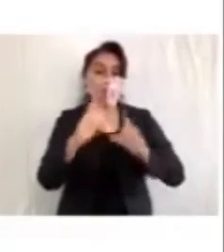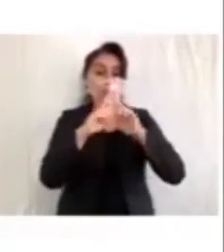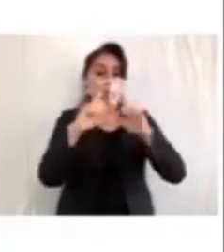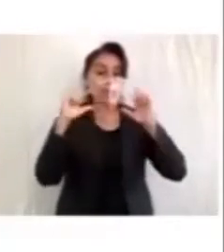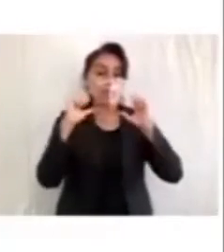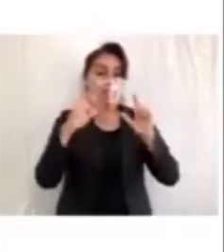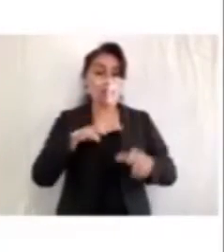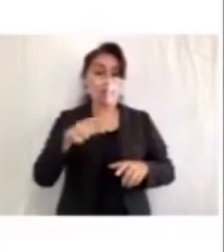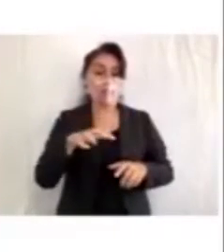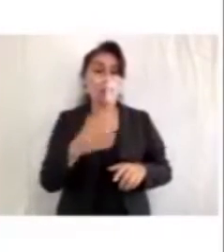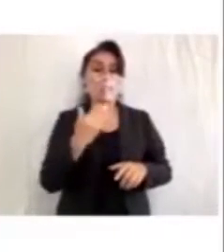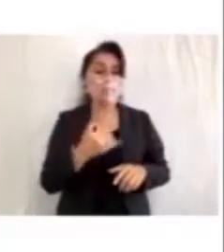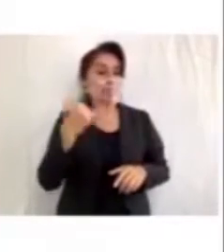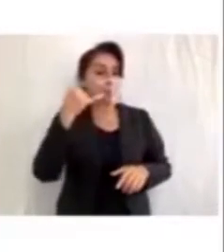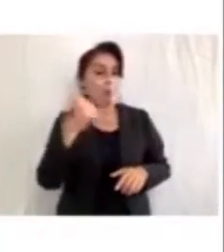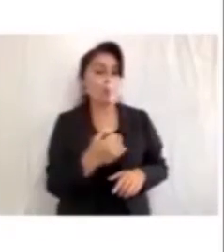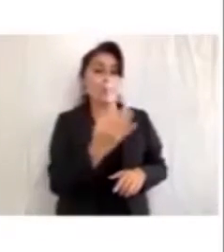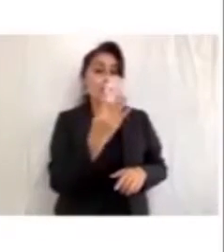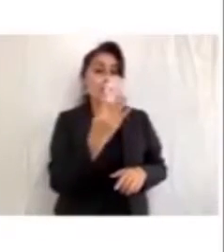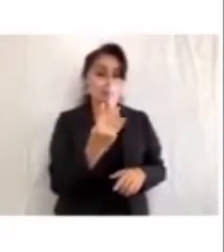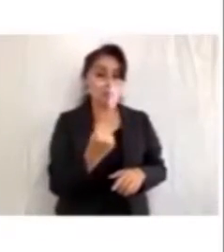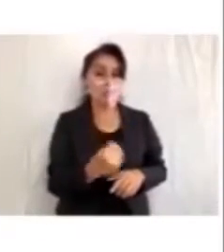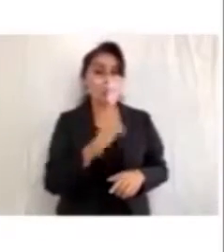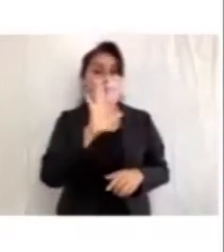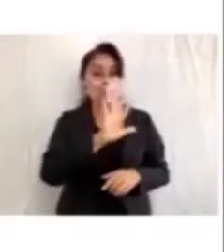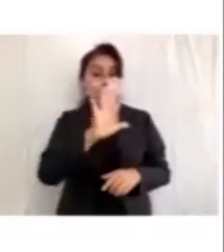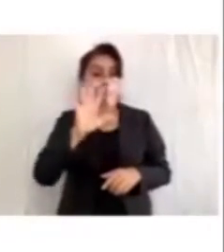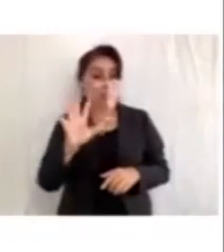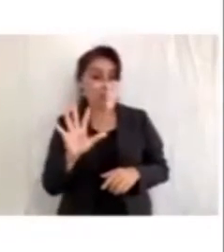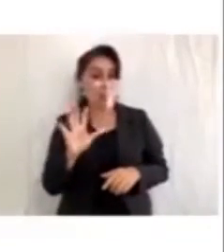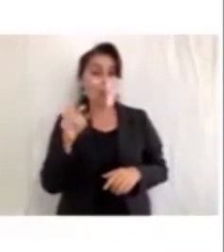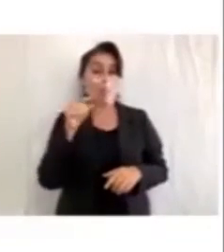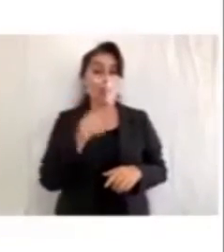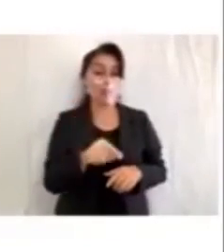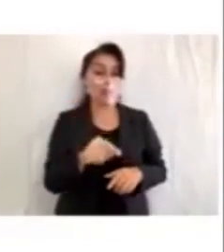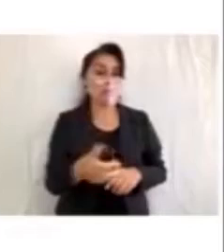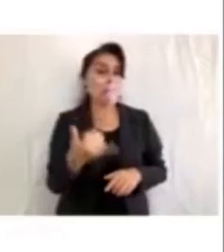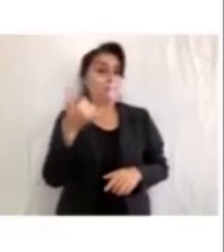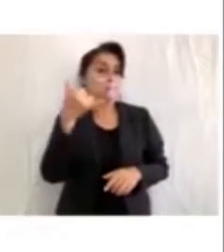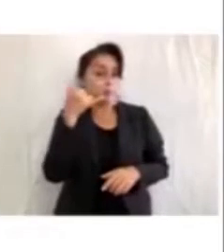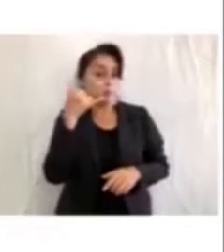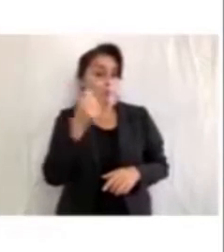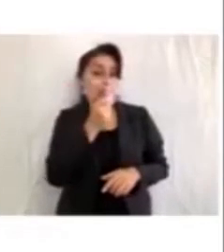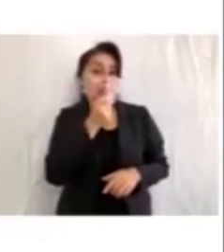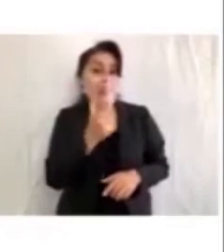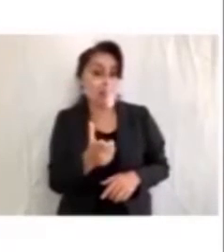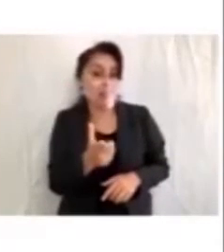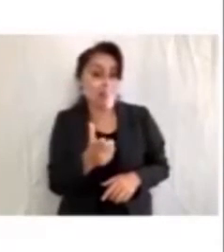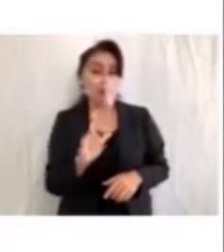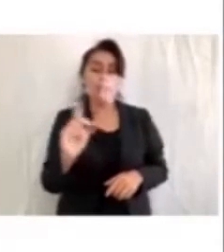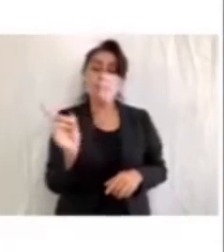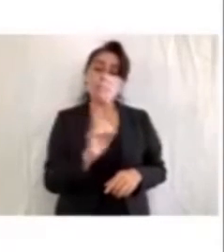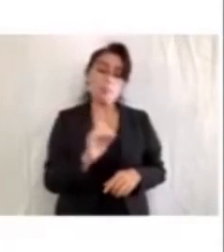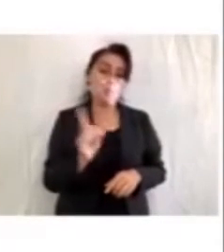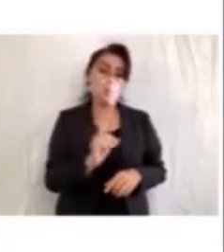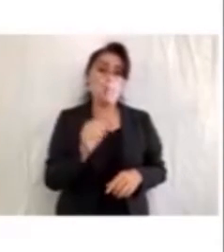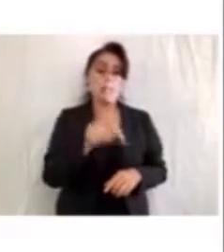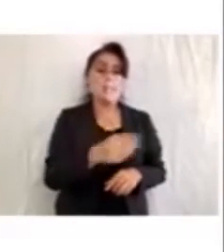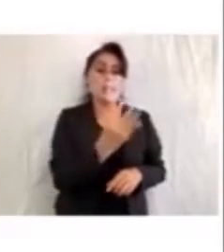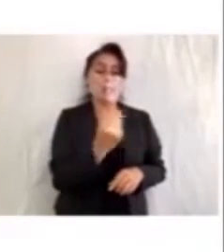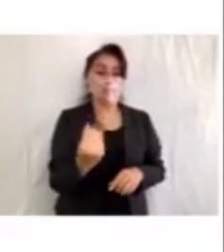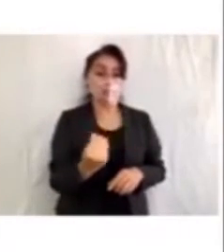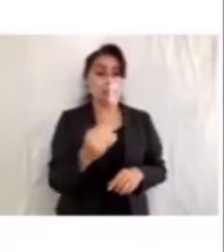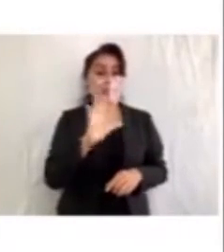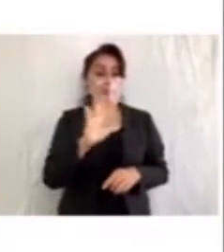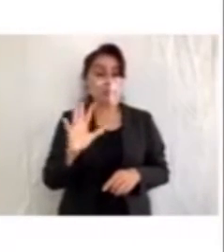al 1455, que es un foro no de denuncia. Es muy importante que sepan esto. No es un foro de denuncia, sino que es un